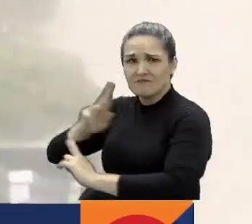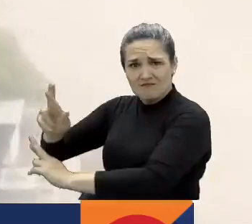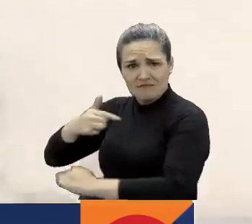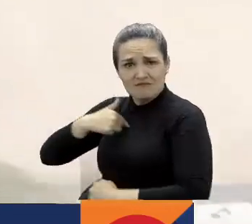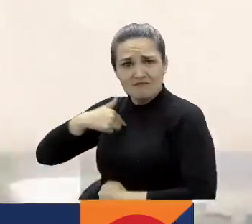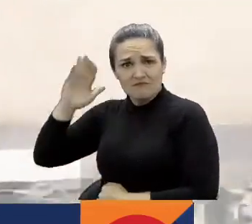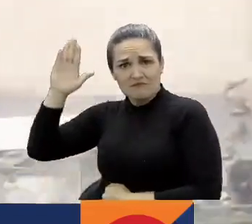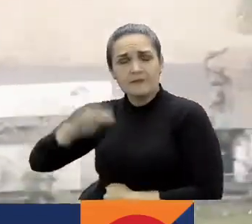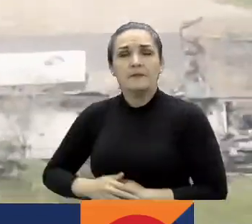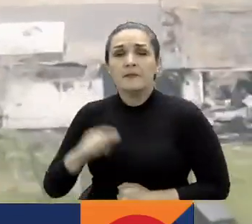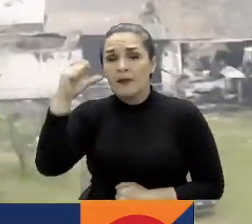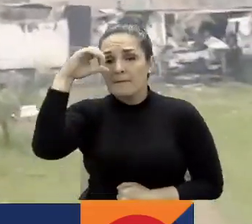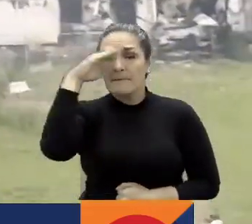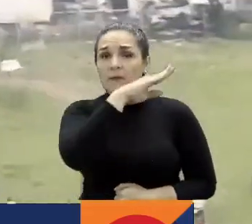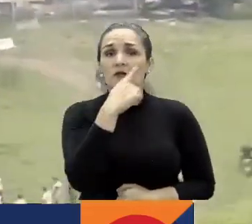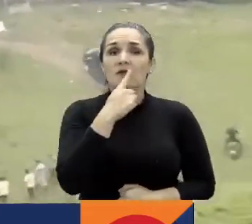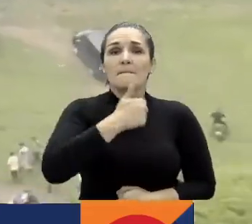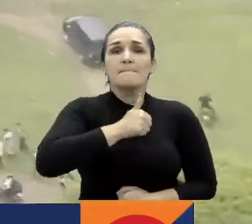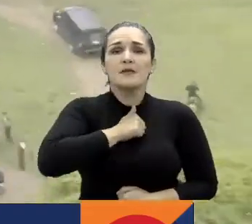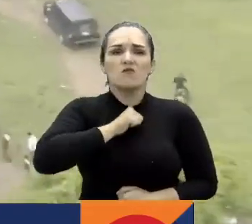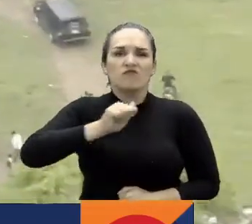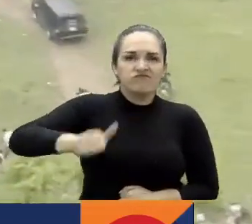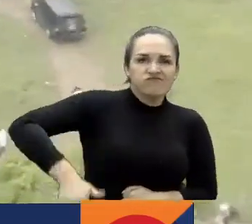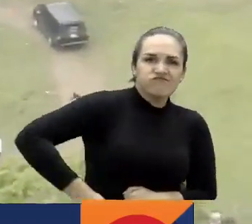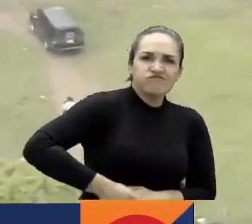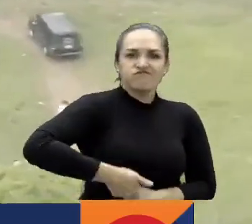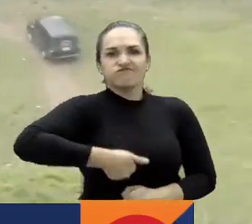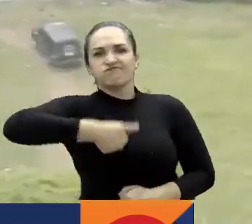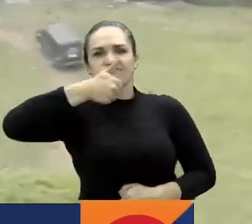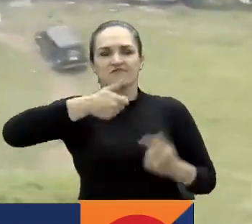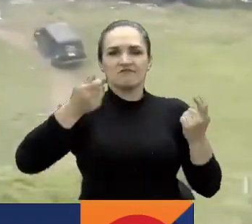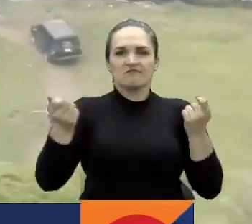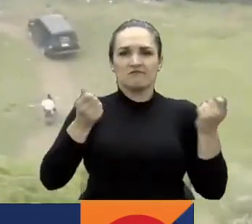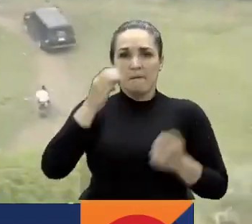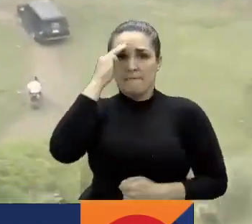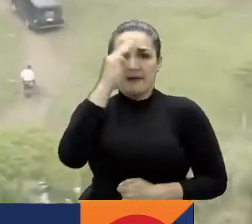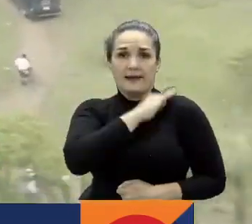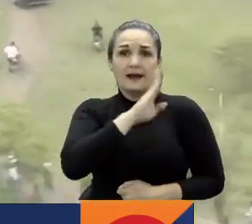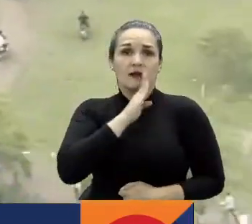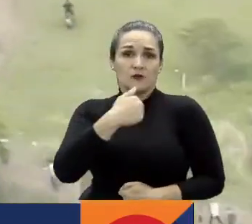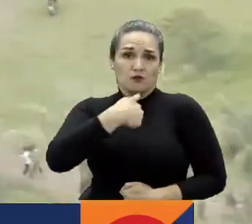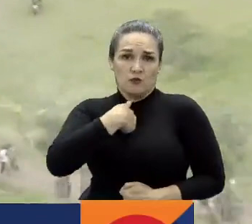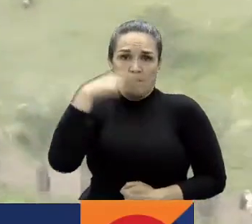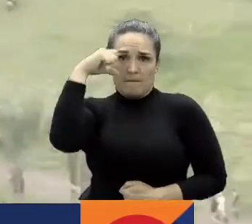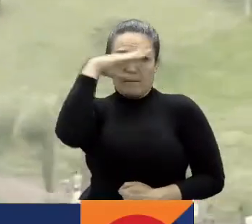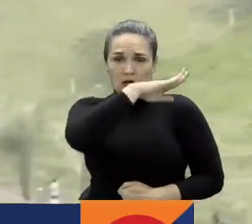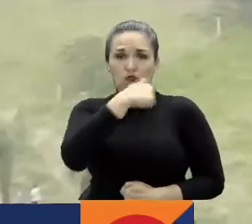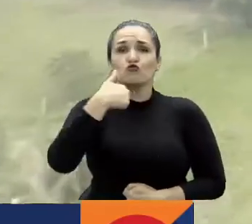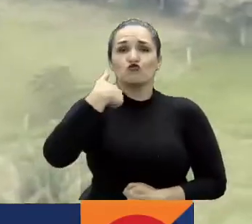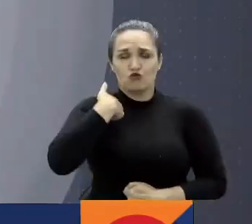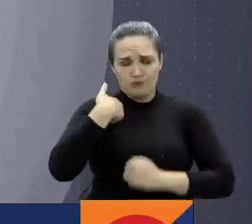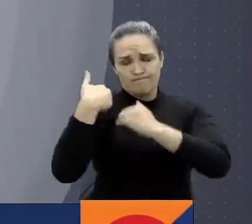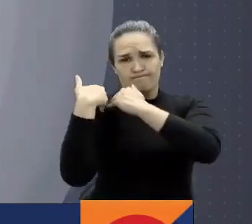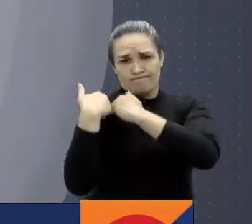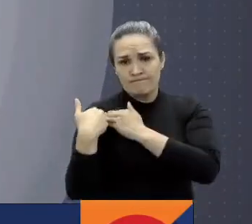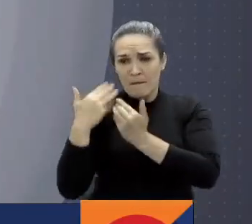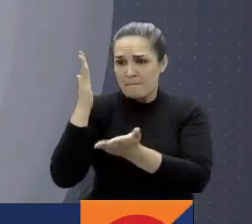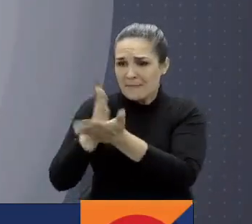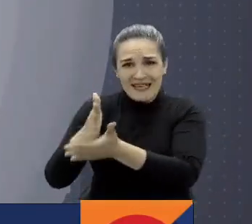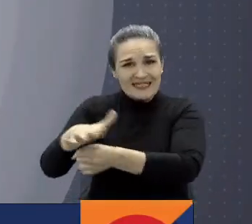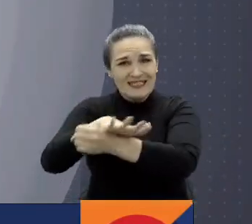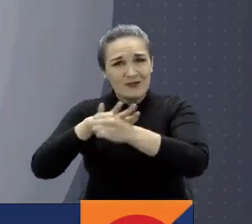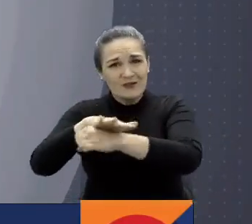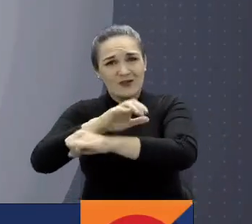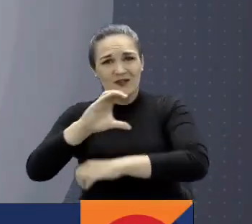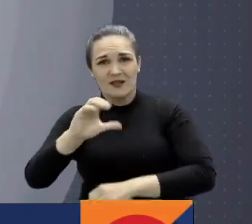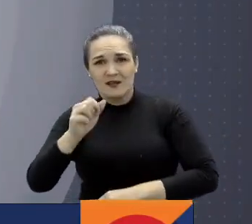Gustavo Petro aseguró que él como comandante de la fuerza pública es el único responsable de los hechos ocurridos en Los Pozos San Vicente del caguán el jefe